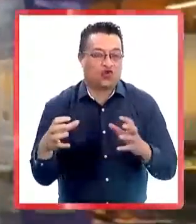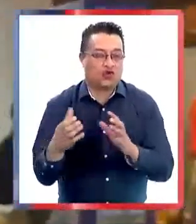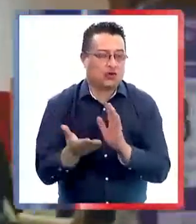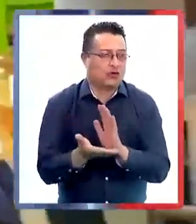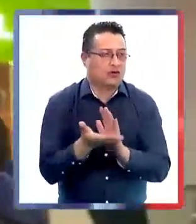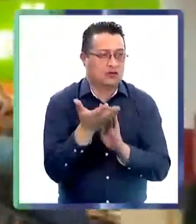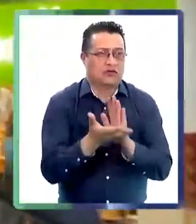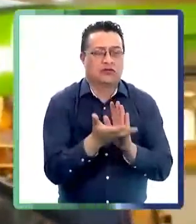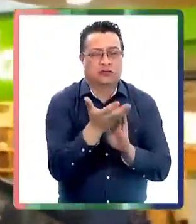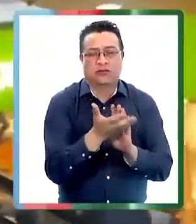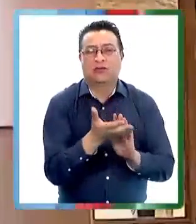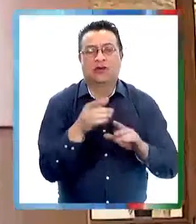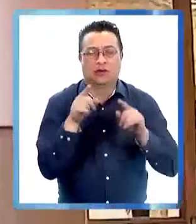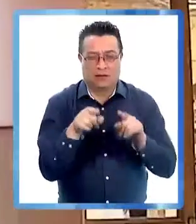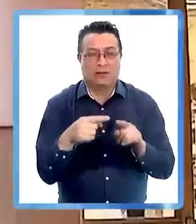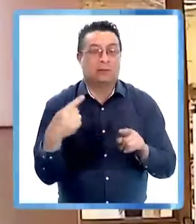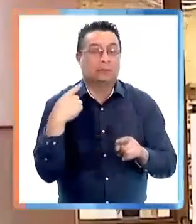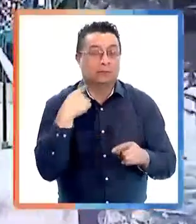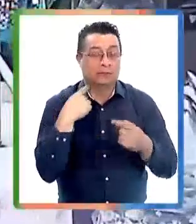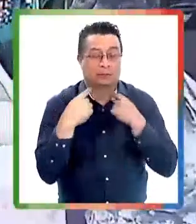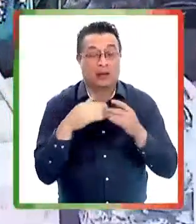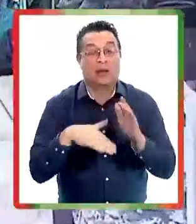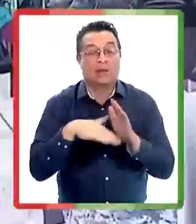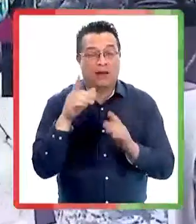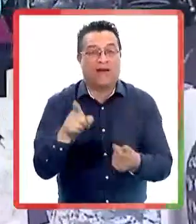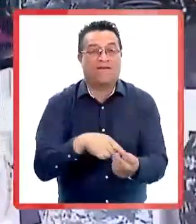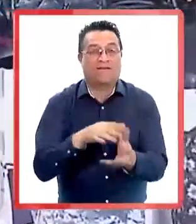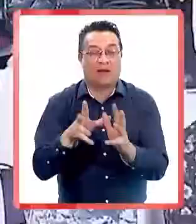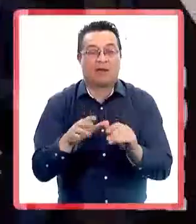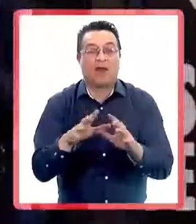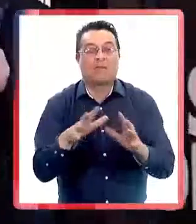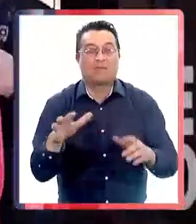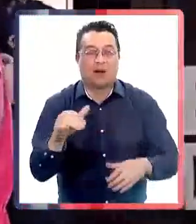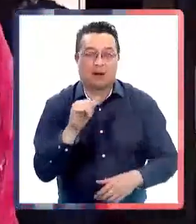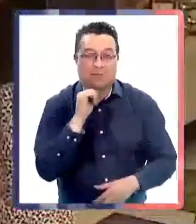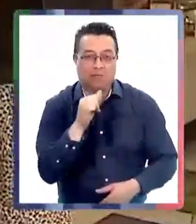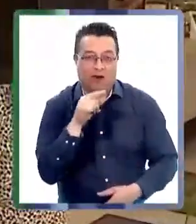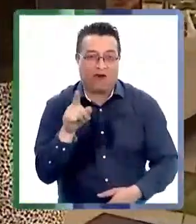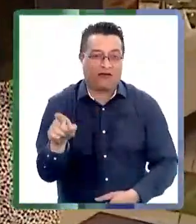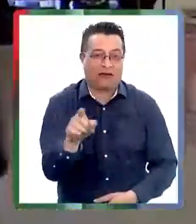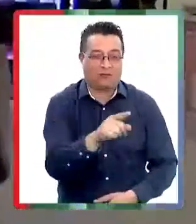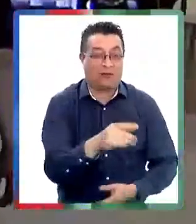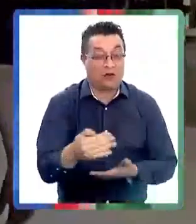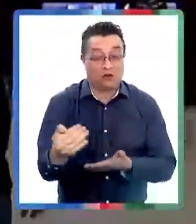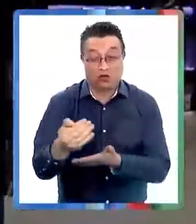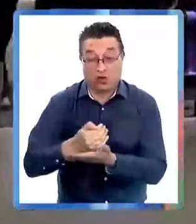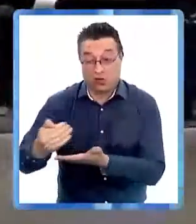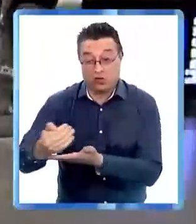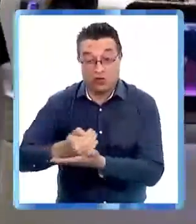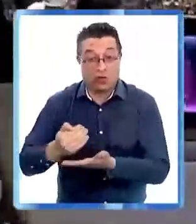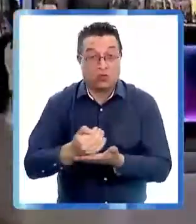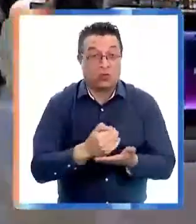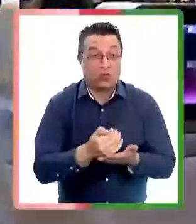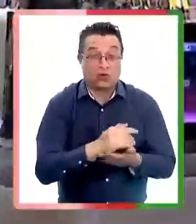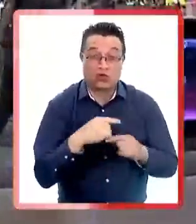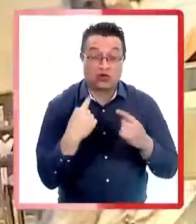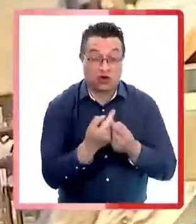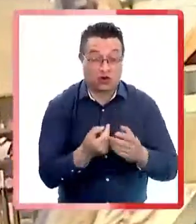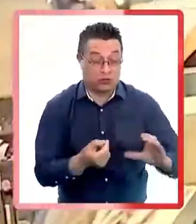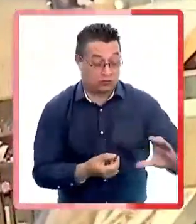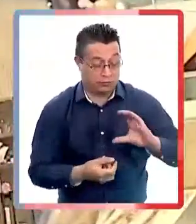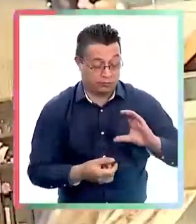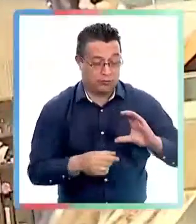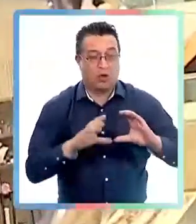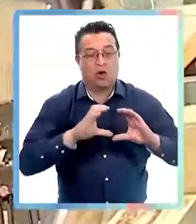y eso afectando principalmente, Francisco, a las familias de menores ingresos, porque de todo el salario que obtienen o de todo el